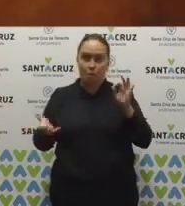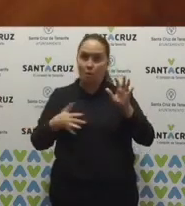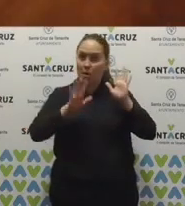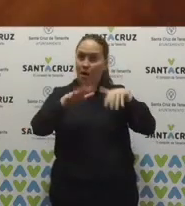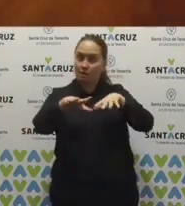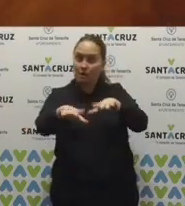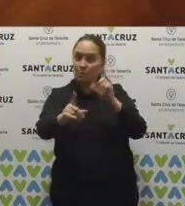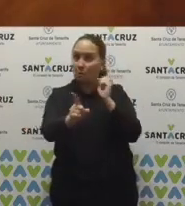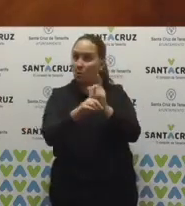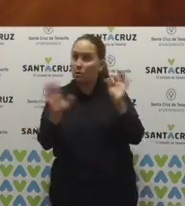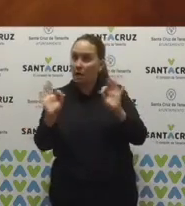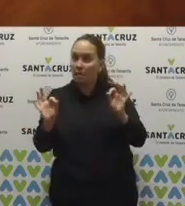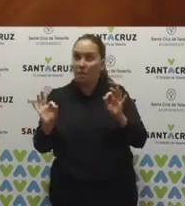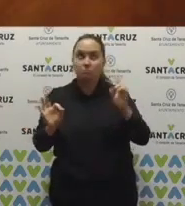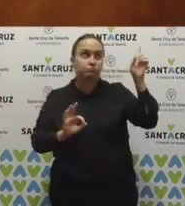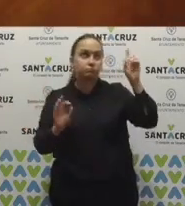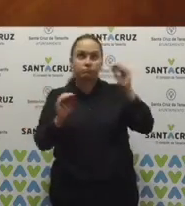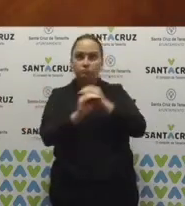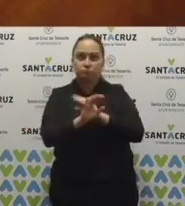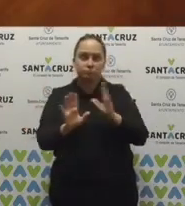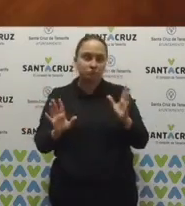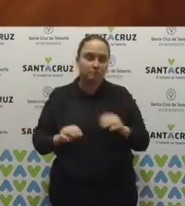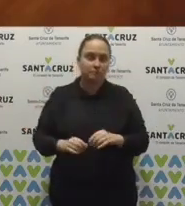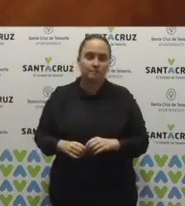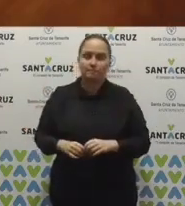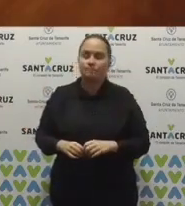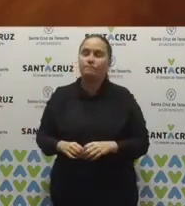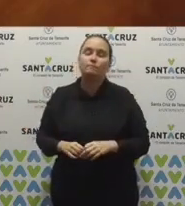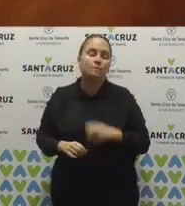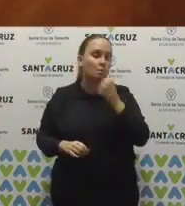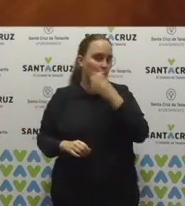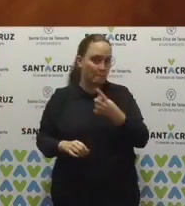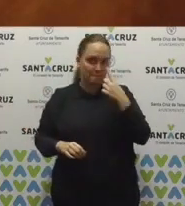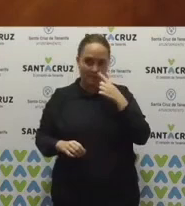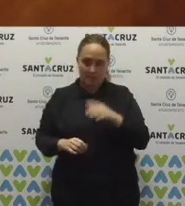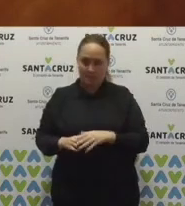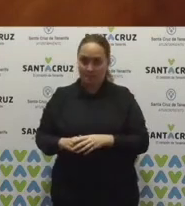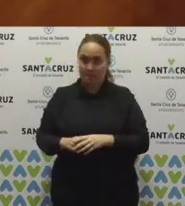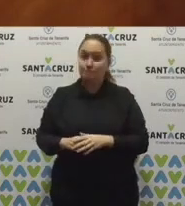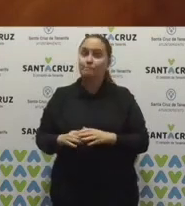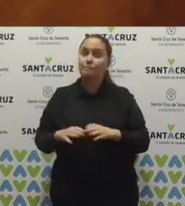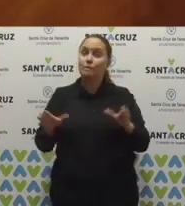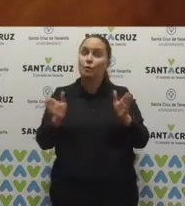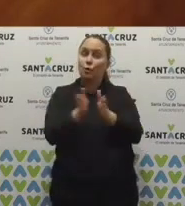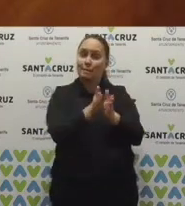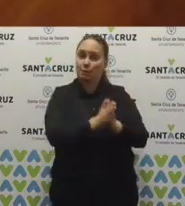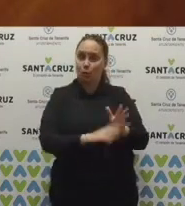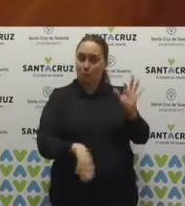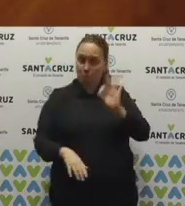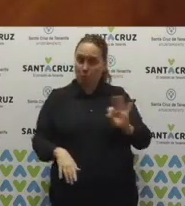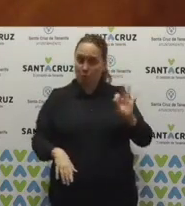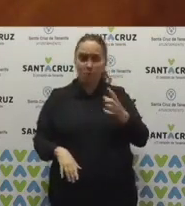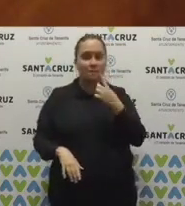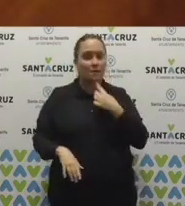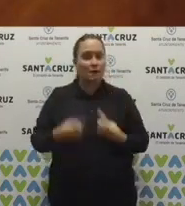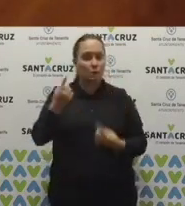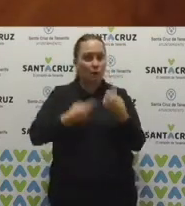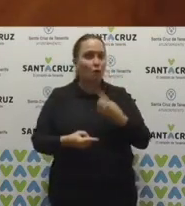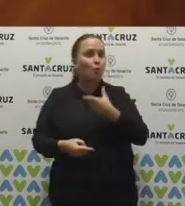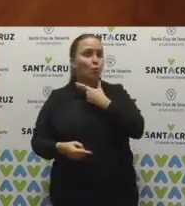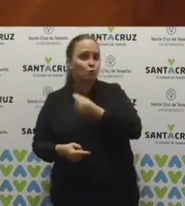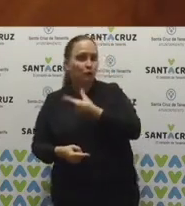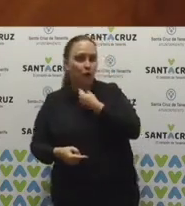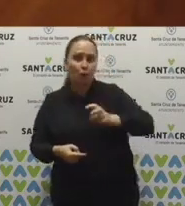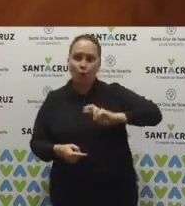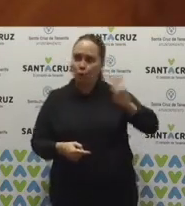bueno mire fíjese lo que voy a plantear me dicen los de podemos que hay cosas que le gustan y cosas que no si